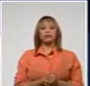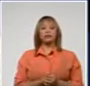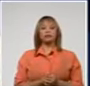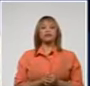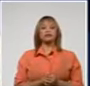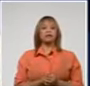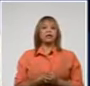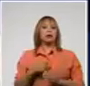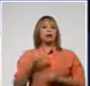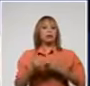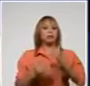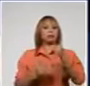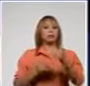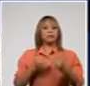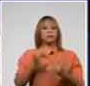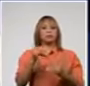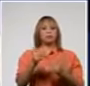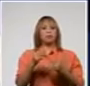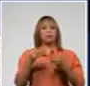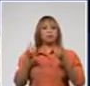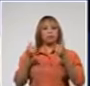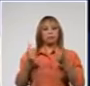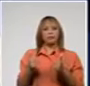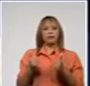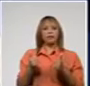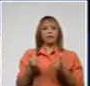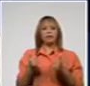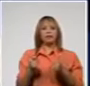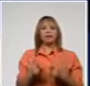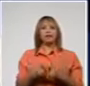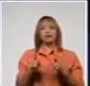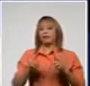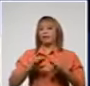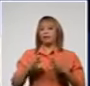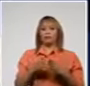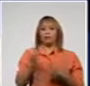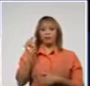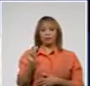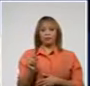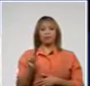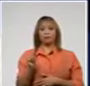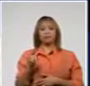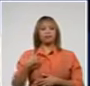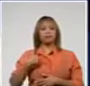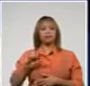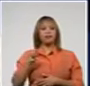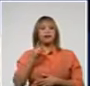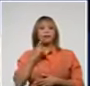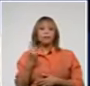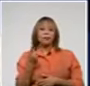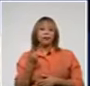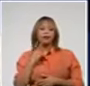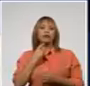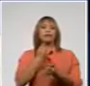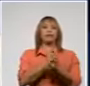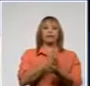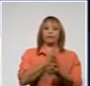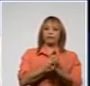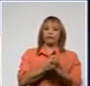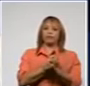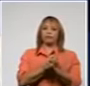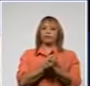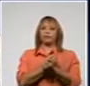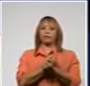una evolución favorable en la mayoría de todos los casos, sin embargo es mucho riesgo